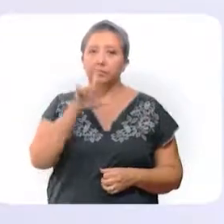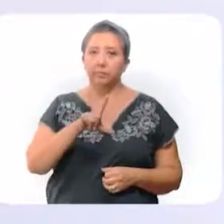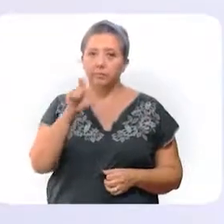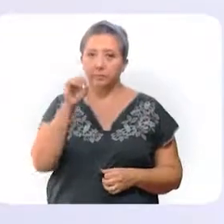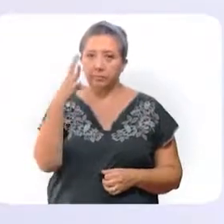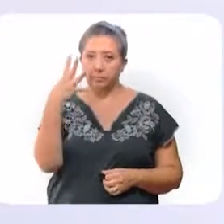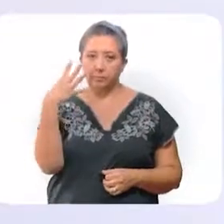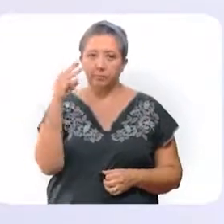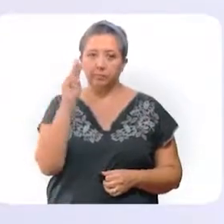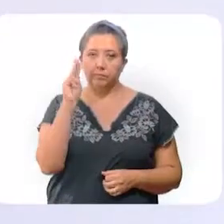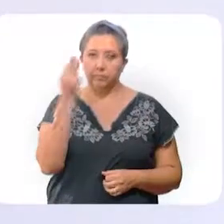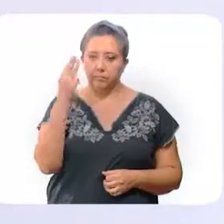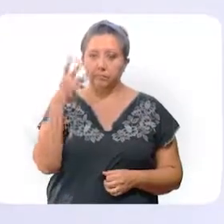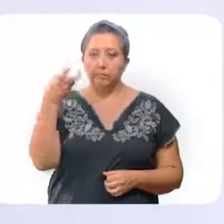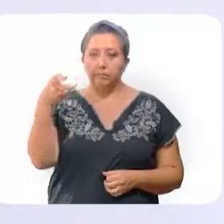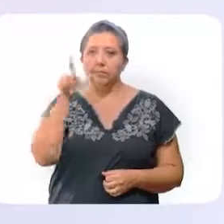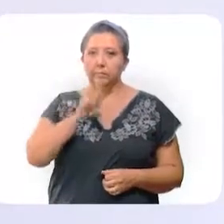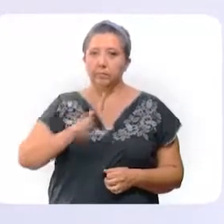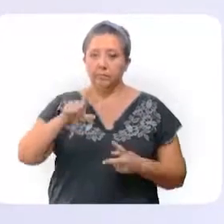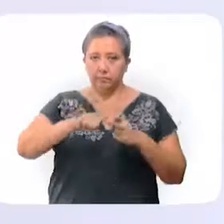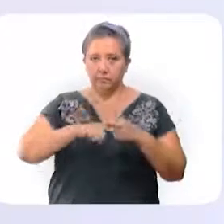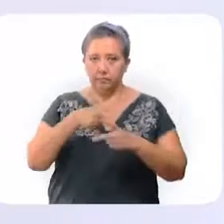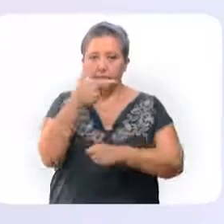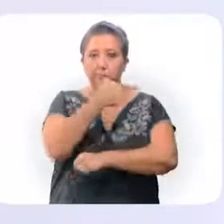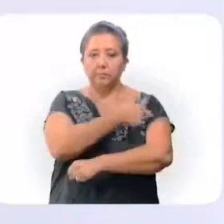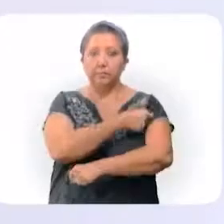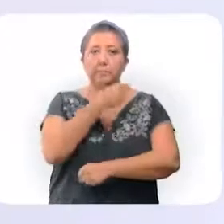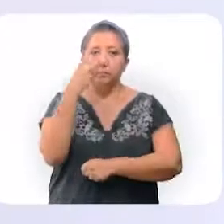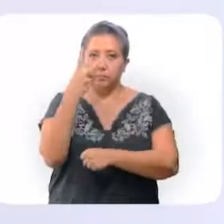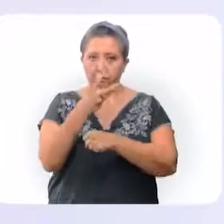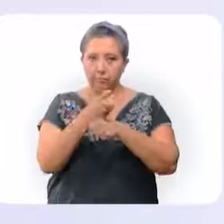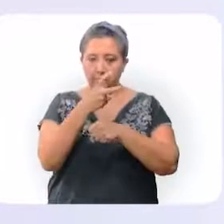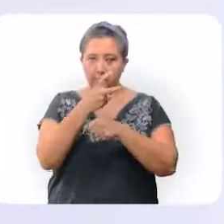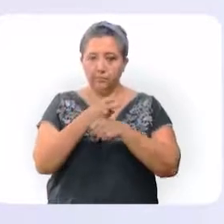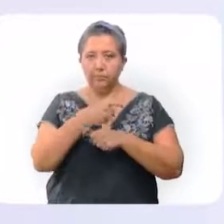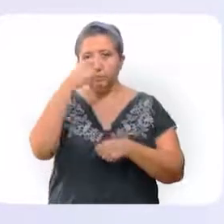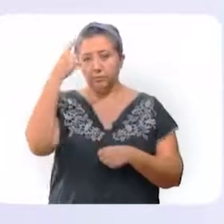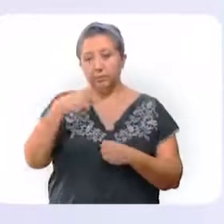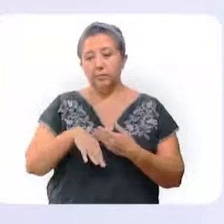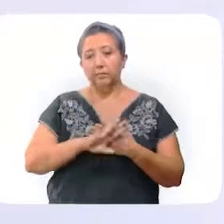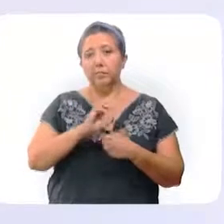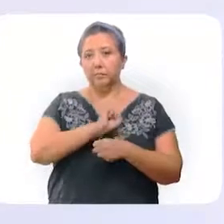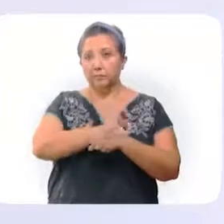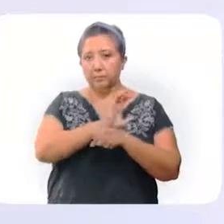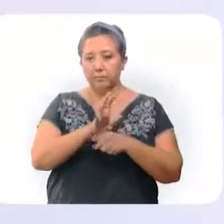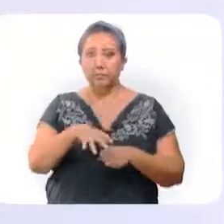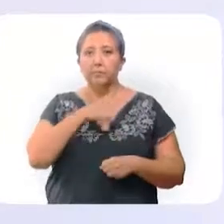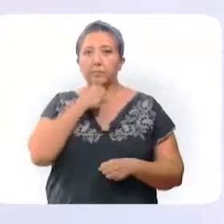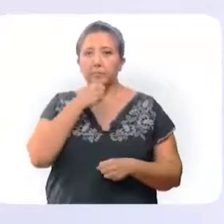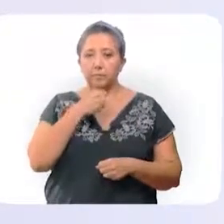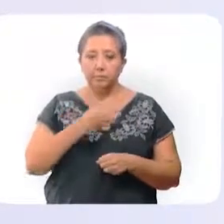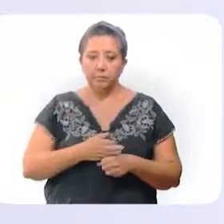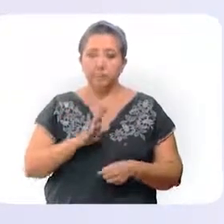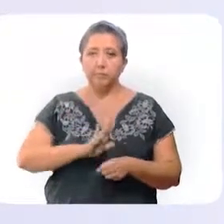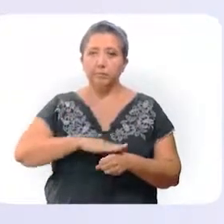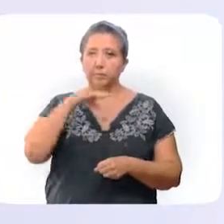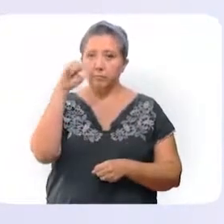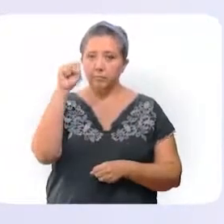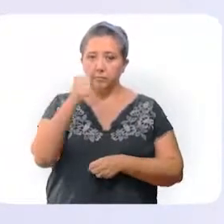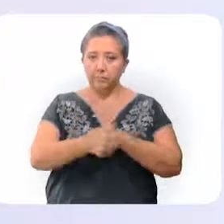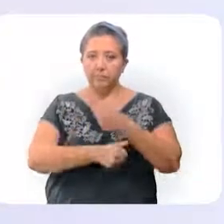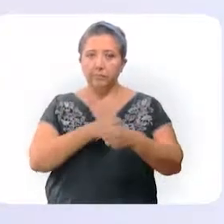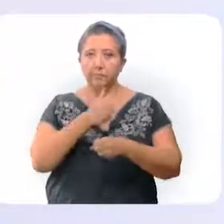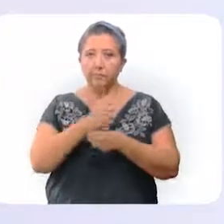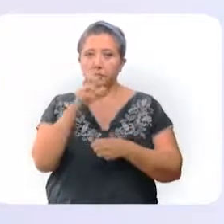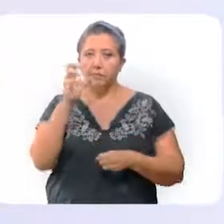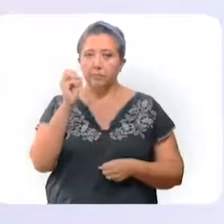lunes 24 de mayo. Este lunes iniciamos la aplicación de la segunda dosis de vacunas contra el coronavirus para adultos mayores de más de 60 años